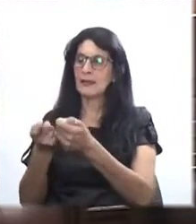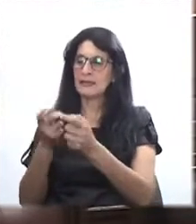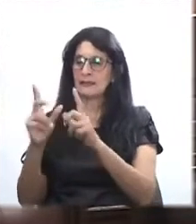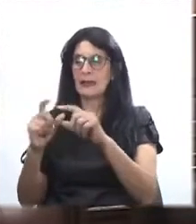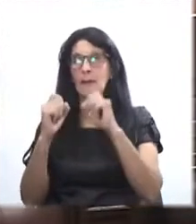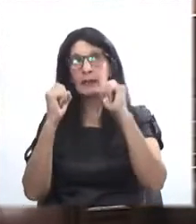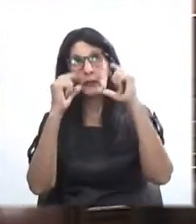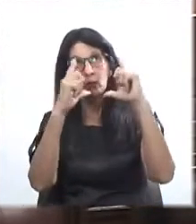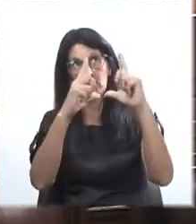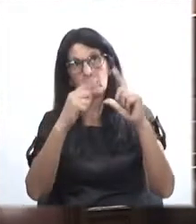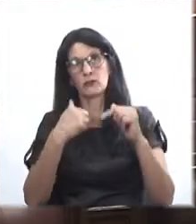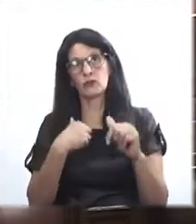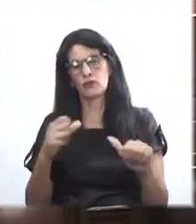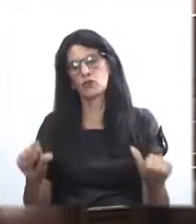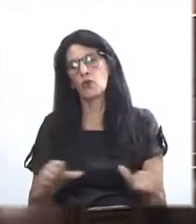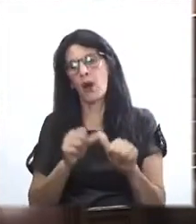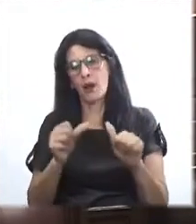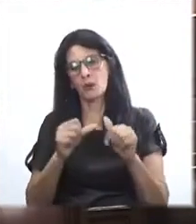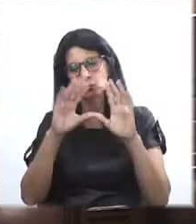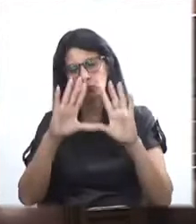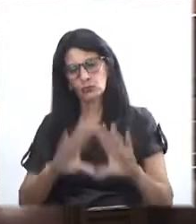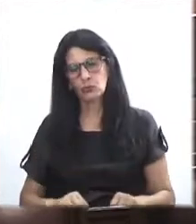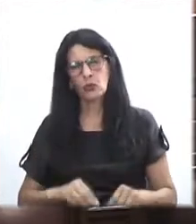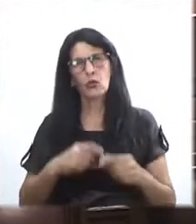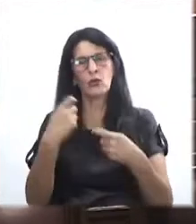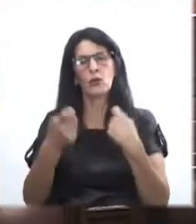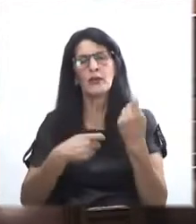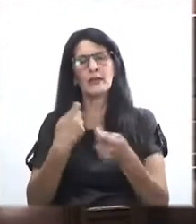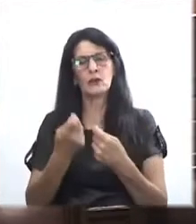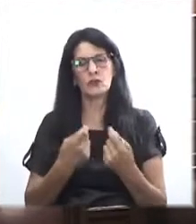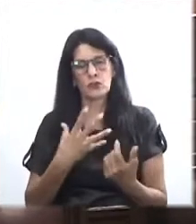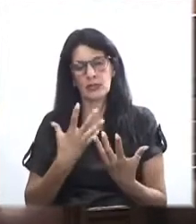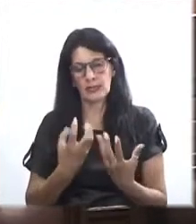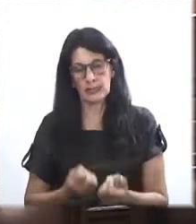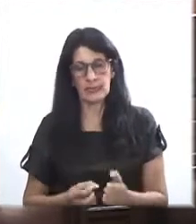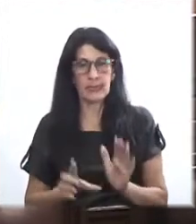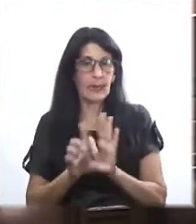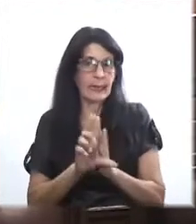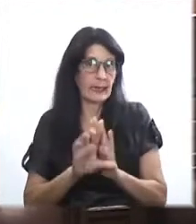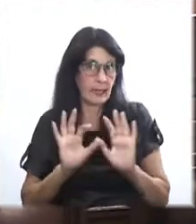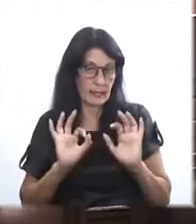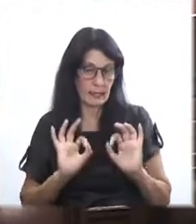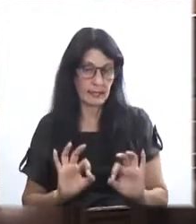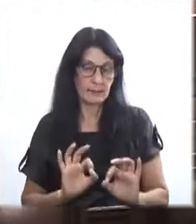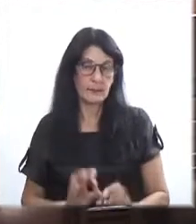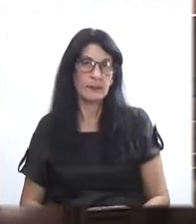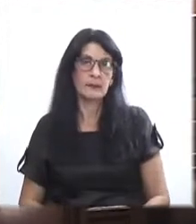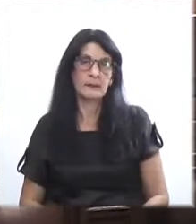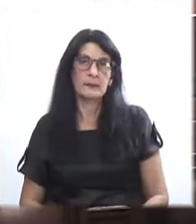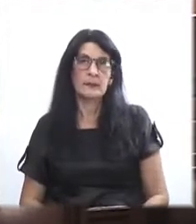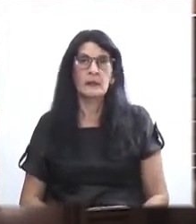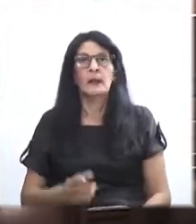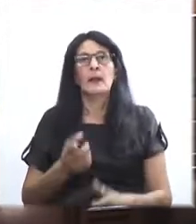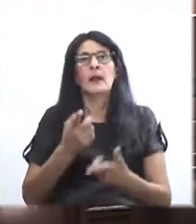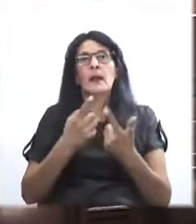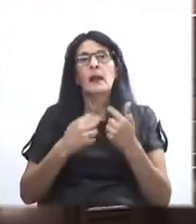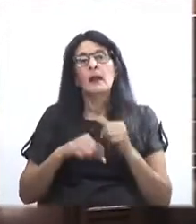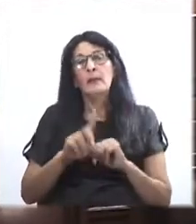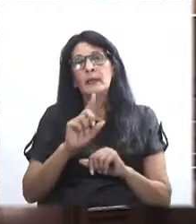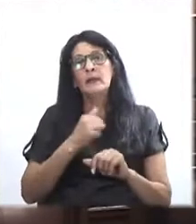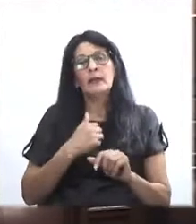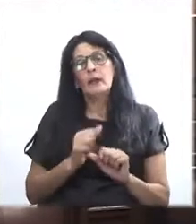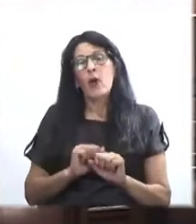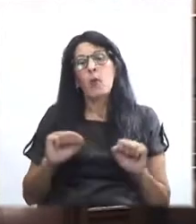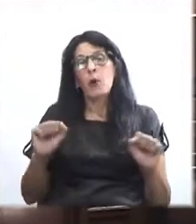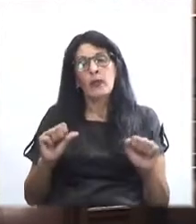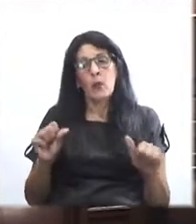entonces yo hago todos los negocios que quiero hacer, legítimos, pero que no puedo hacer porque